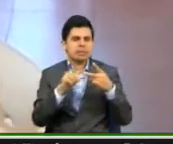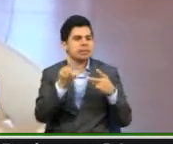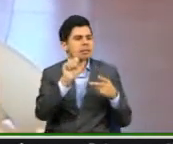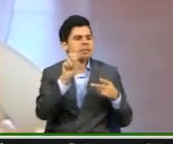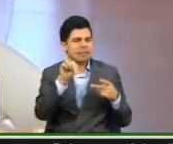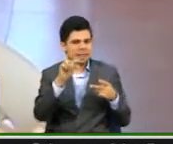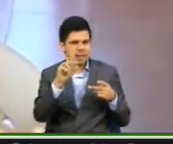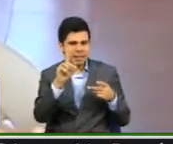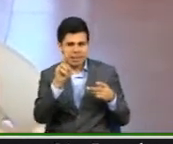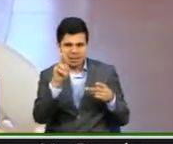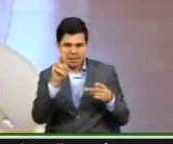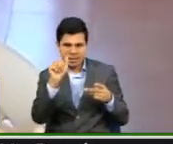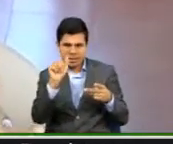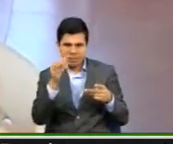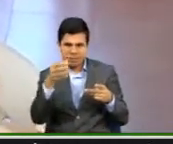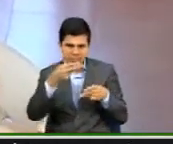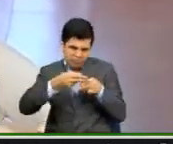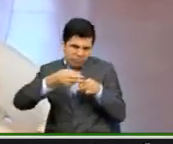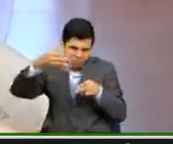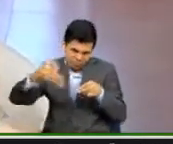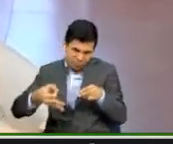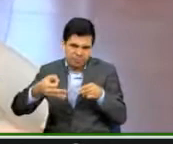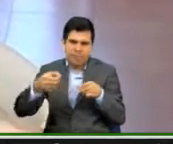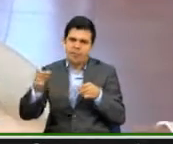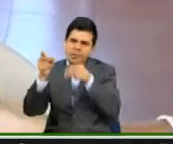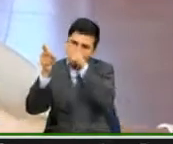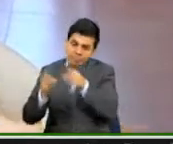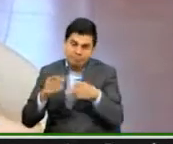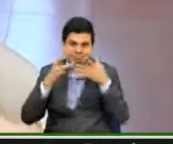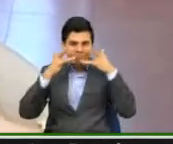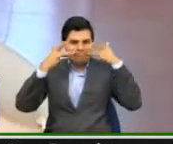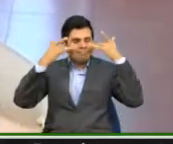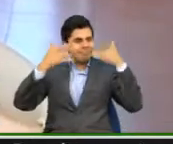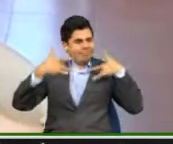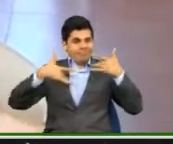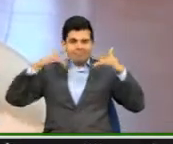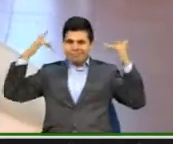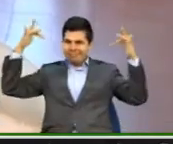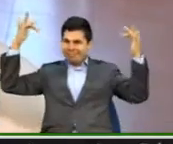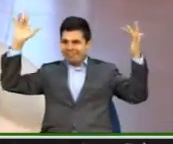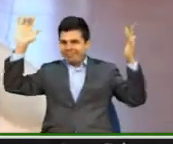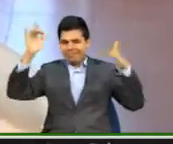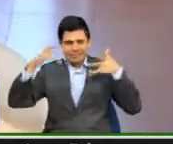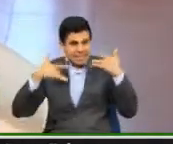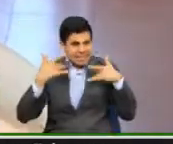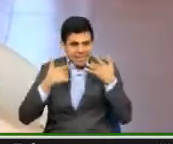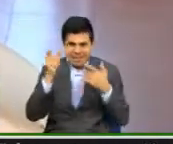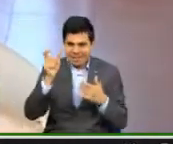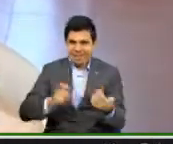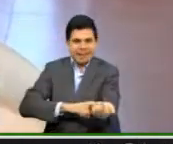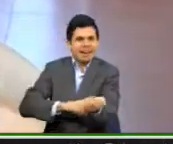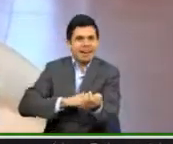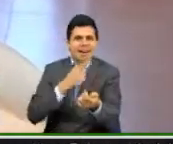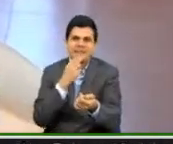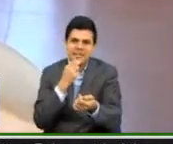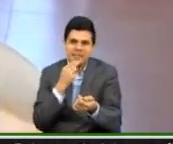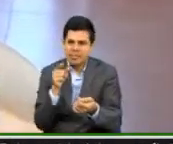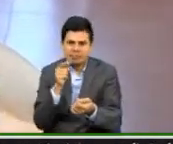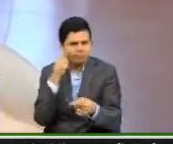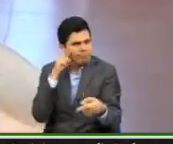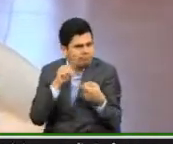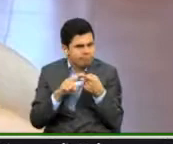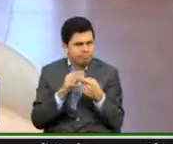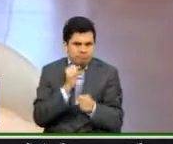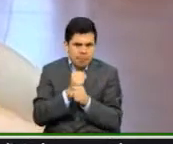Cachetes. Una persona súper radiante, con una sonrisa súper espectacular, comprometida con